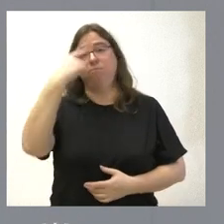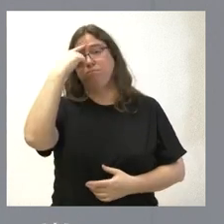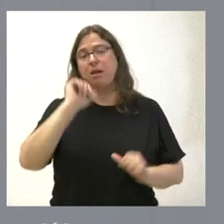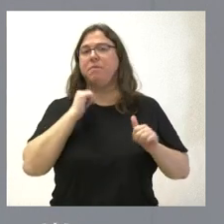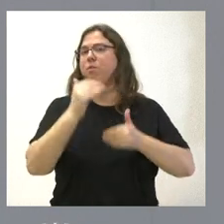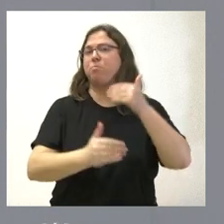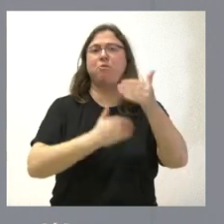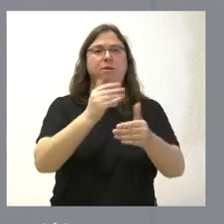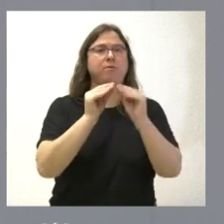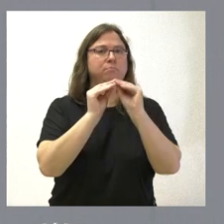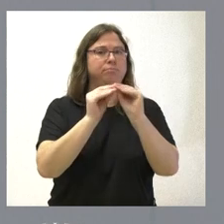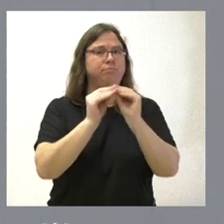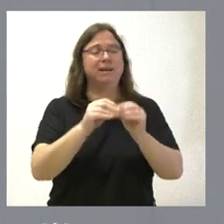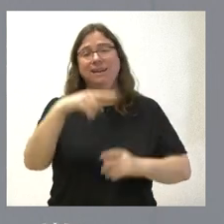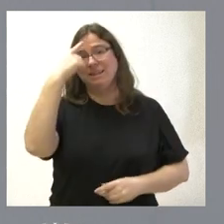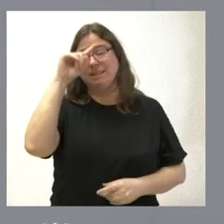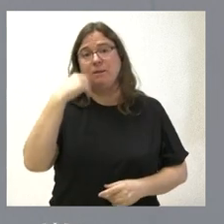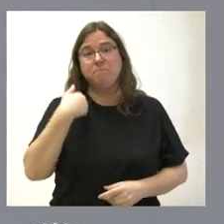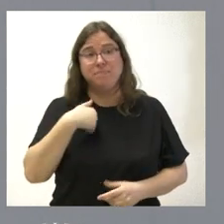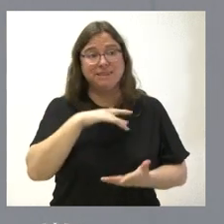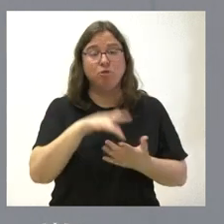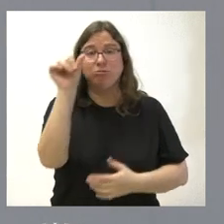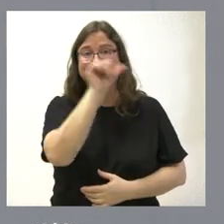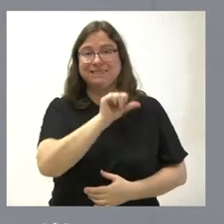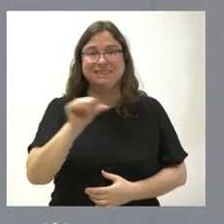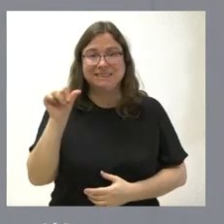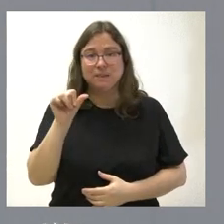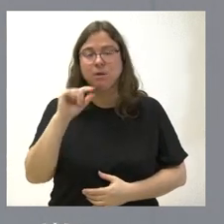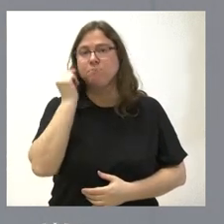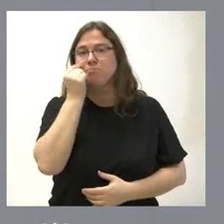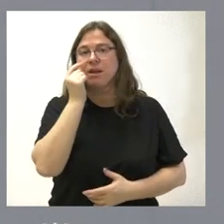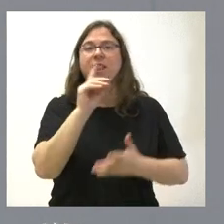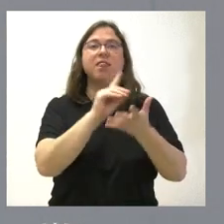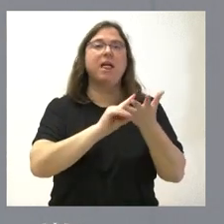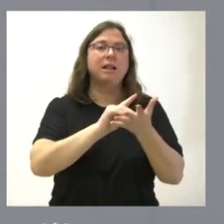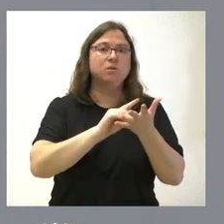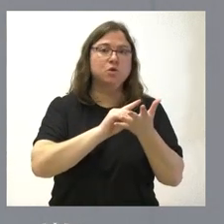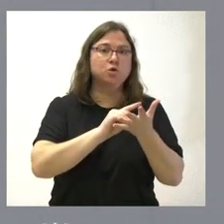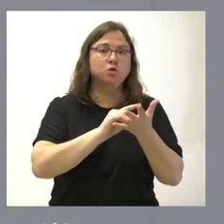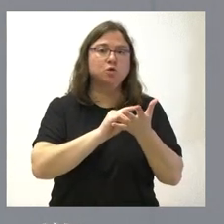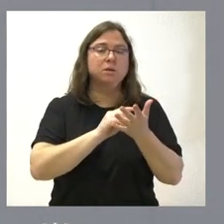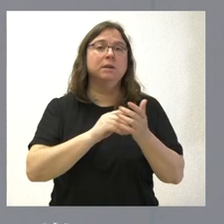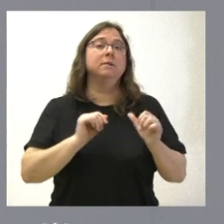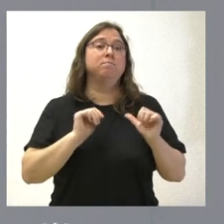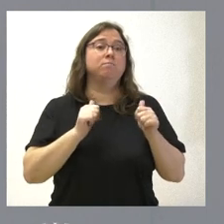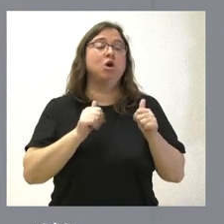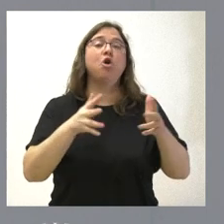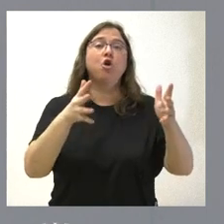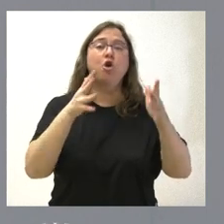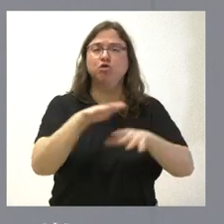el procedimiento de elaboración saben ustedes que en el mismo la misma semana que conocimos los datos enviamos desde la desde el consejo de